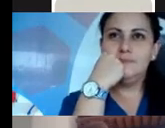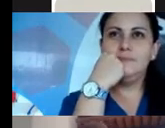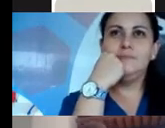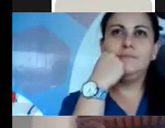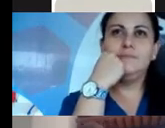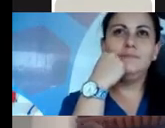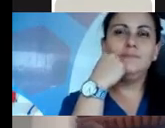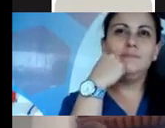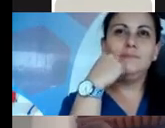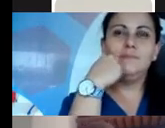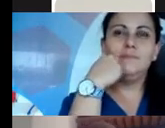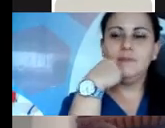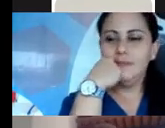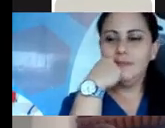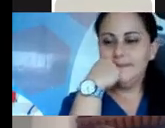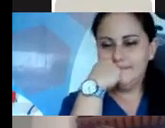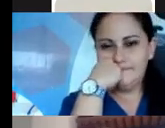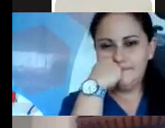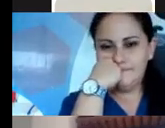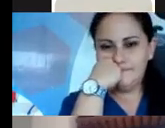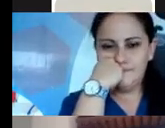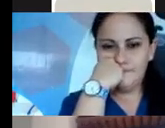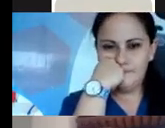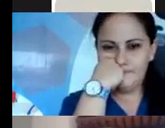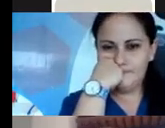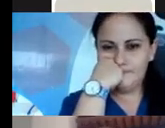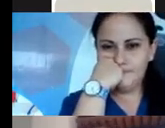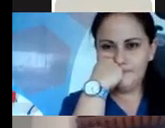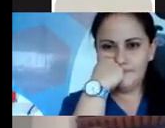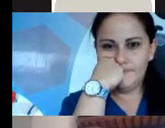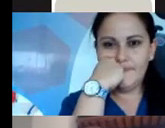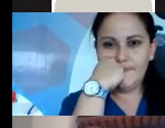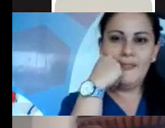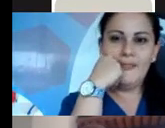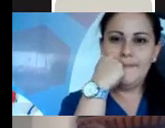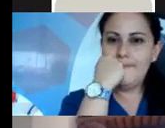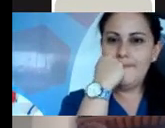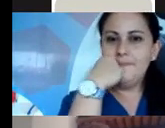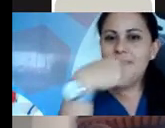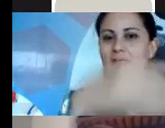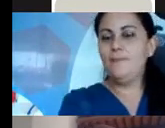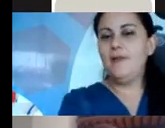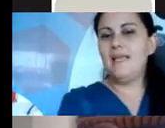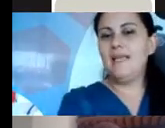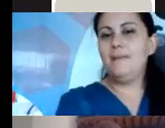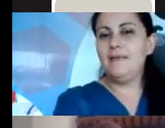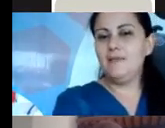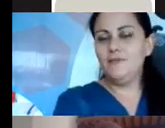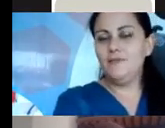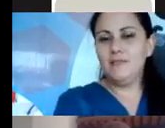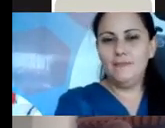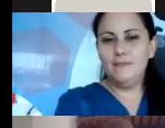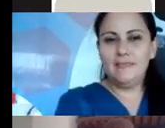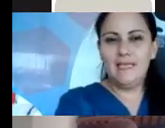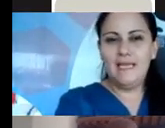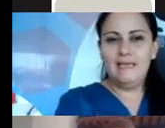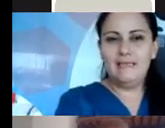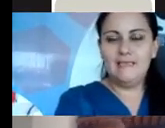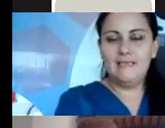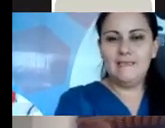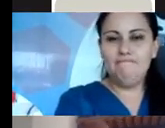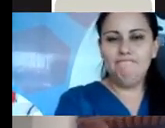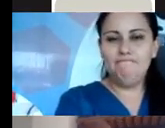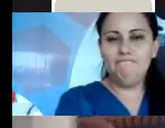mercado. Ese tipo de anclaje, sea para T-arms, para sistemas compact, o sea para tubulares. Lo que ven ustedes del